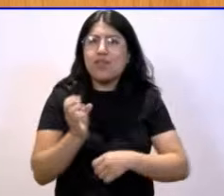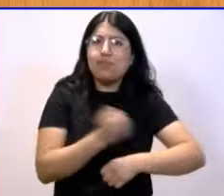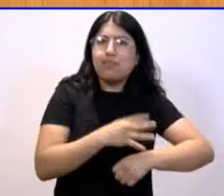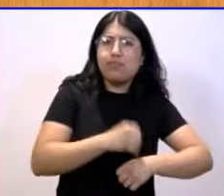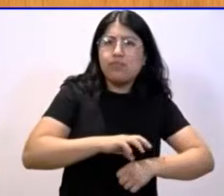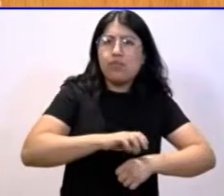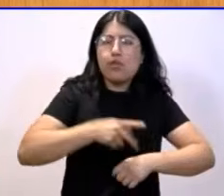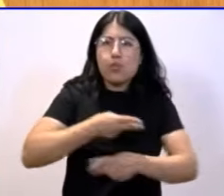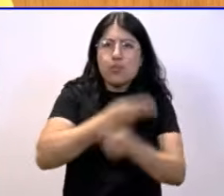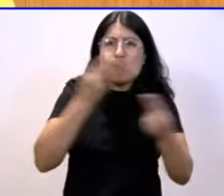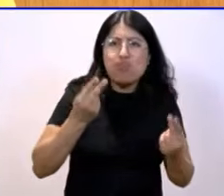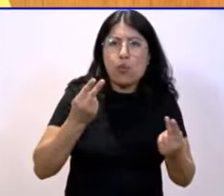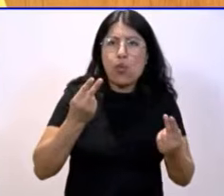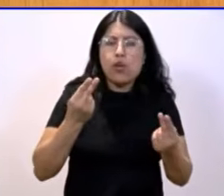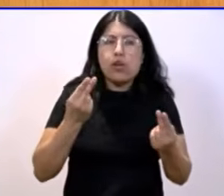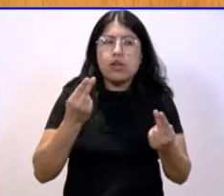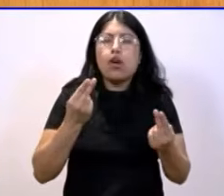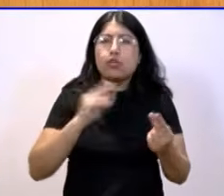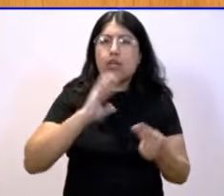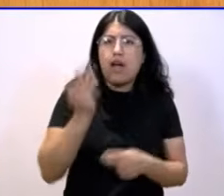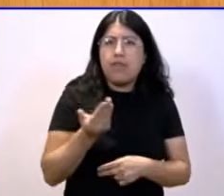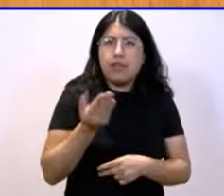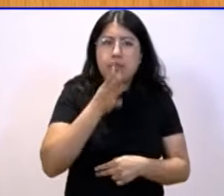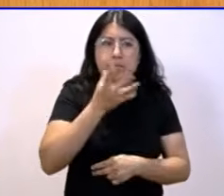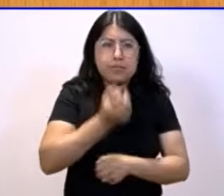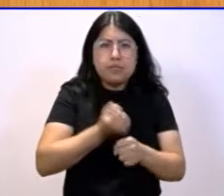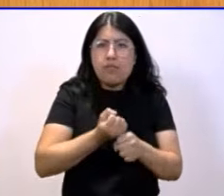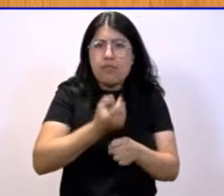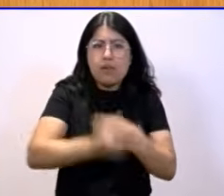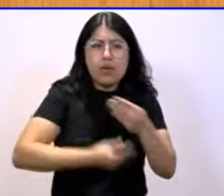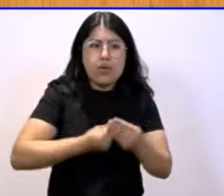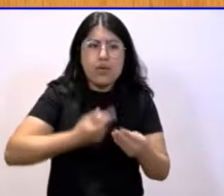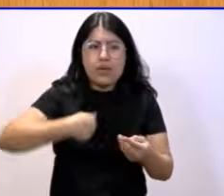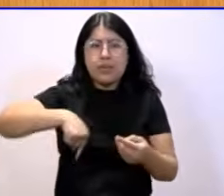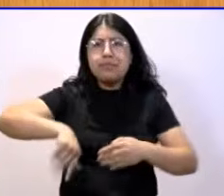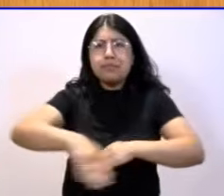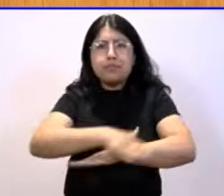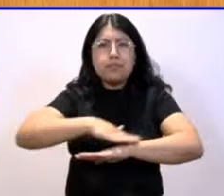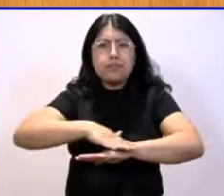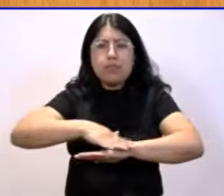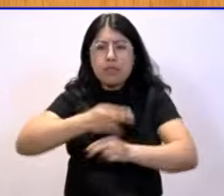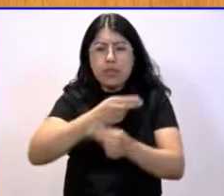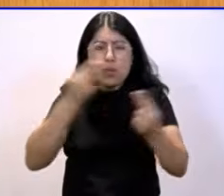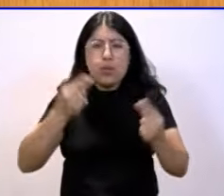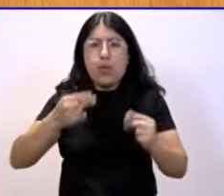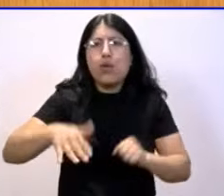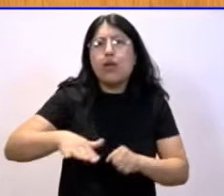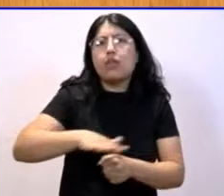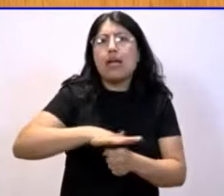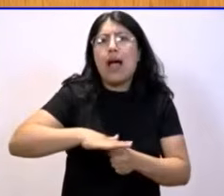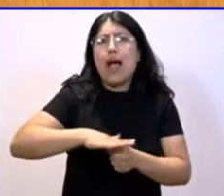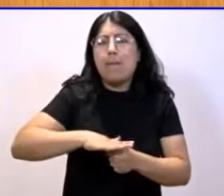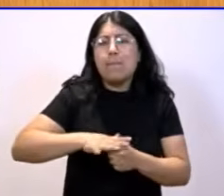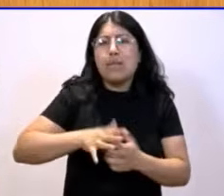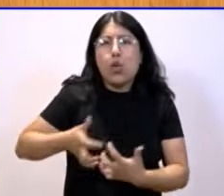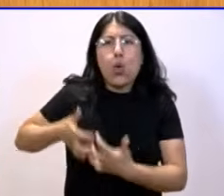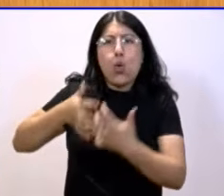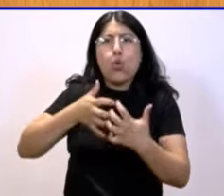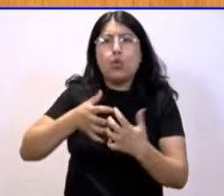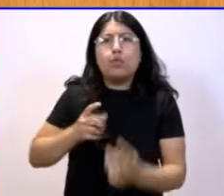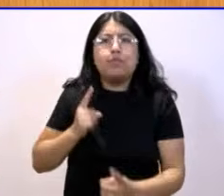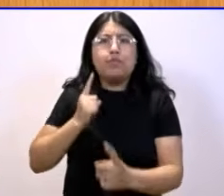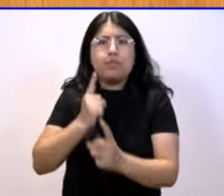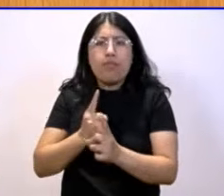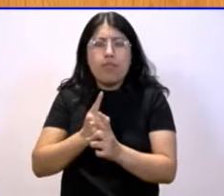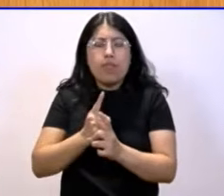positivo alguno el aborde que estamos haciendo desde las administraciones públicas en el ámbito de la lucha contra